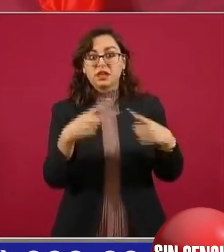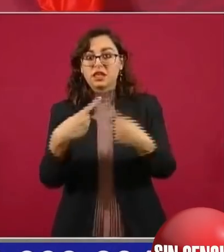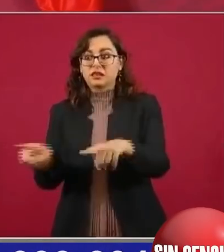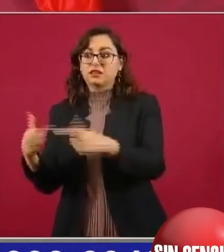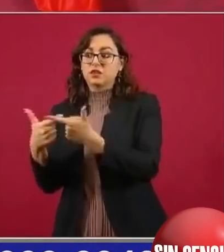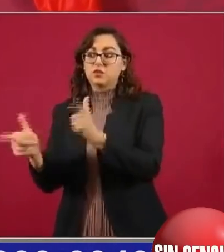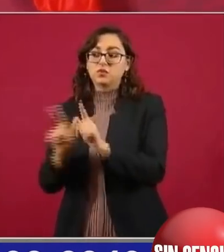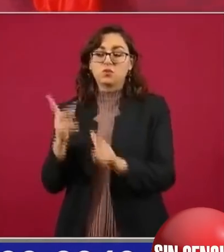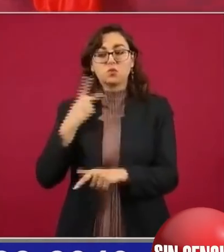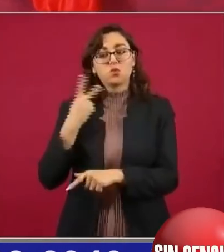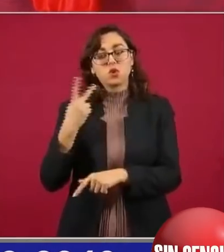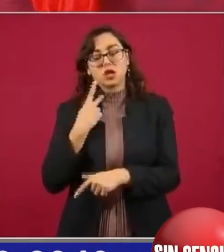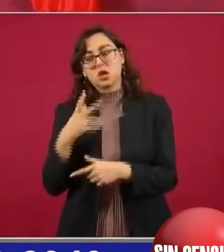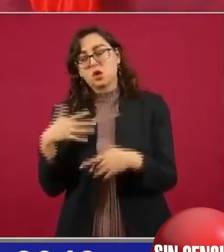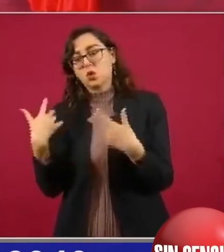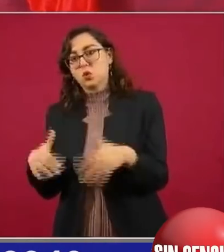simular.